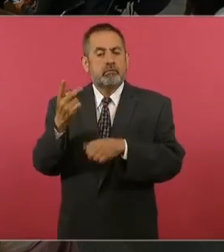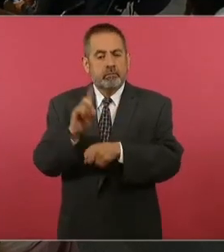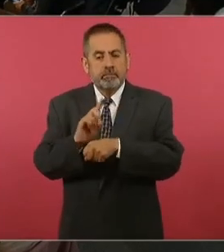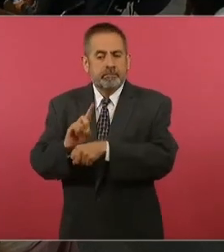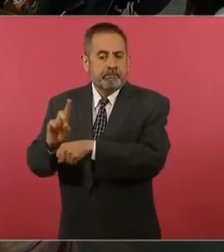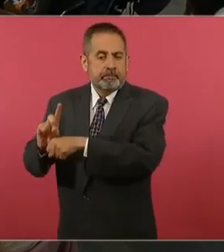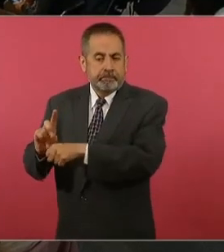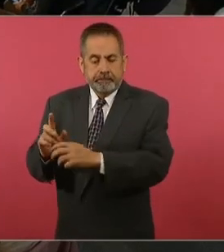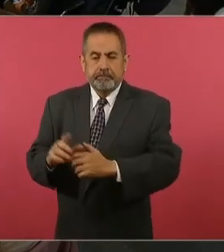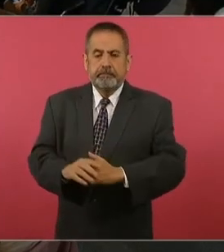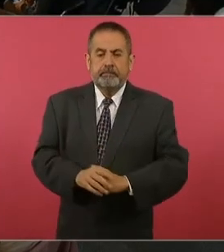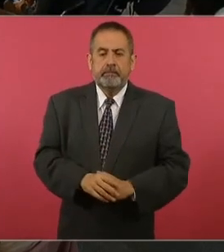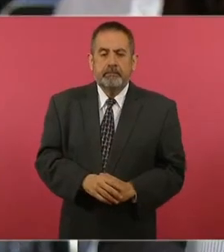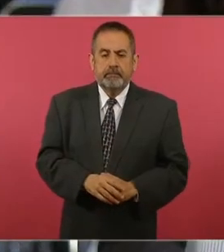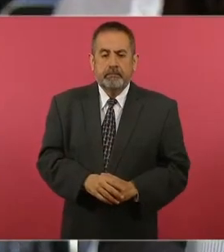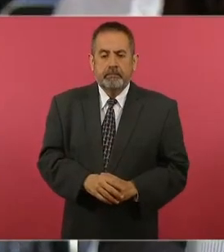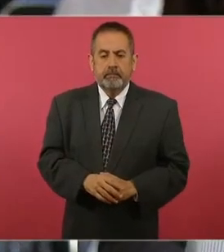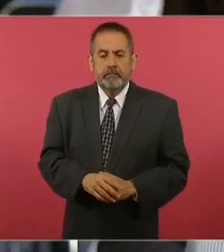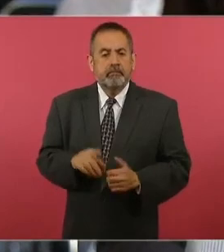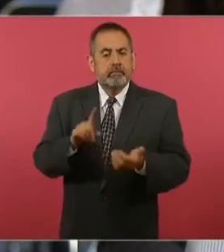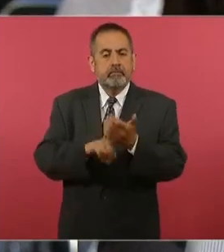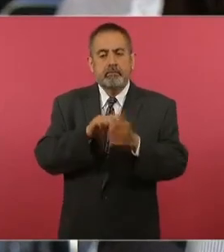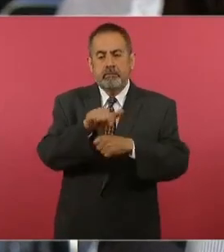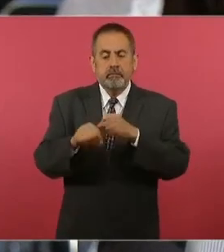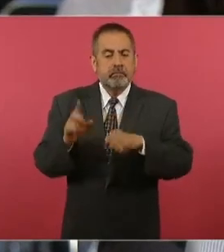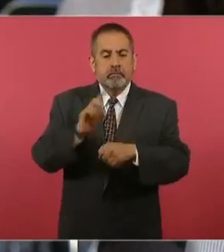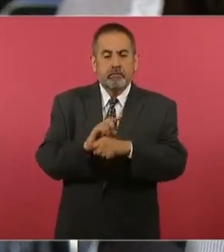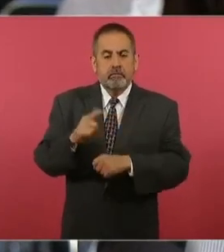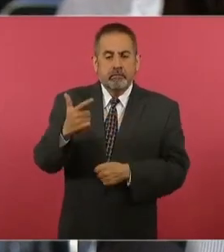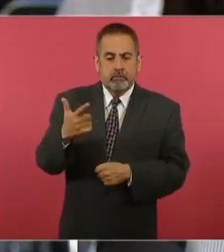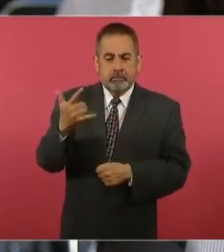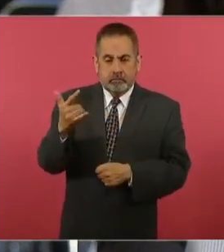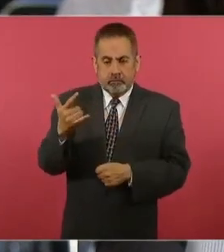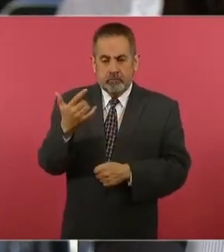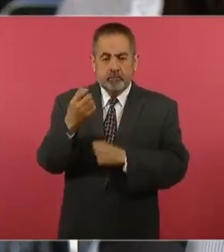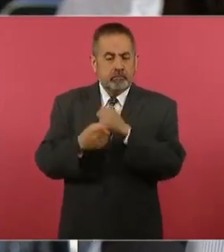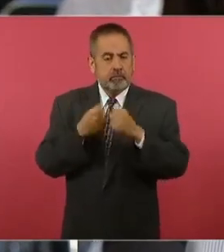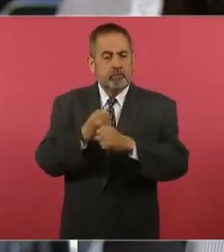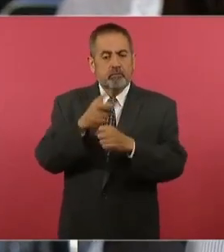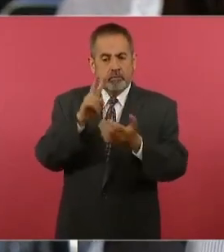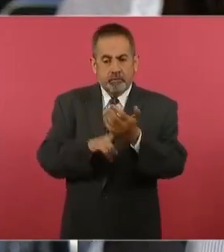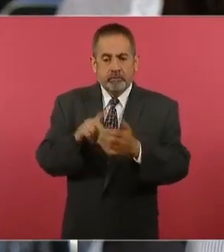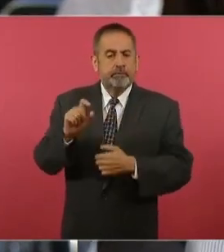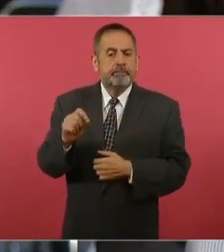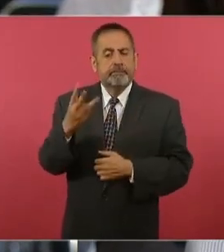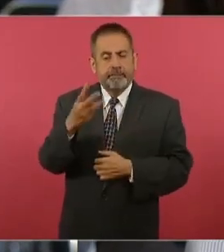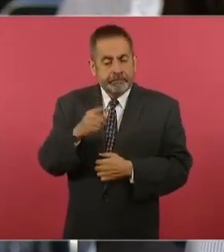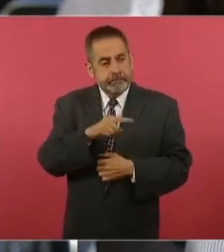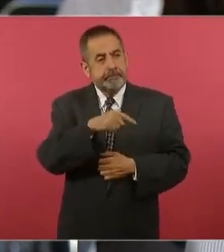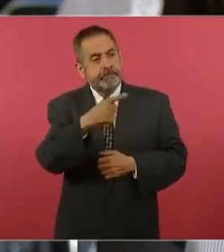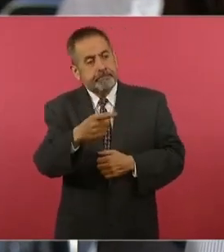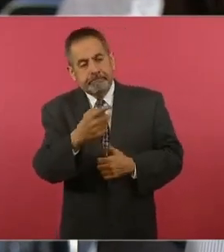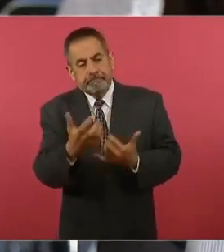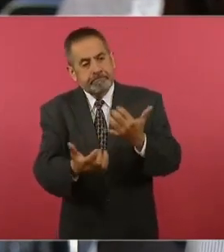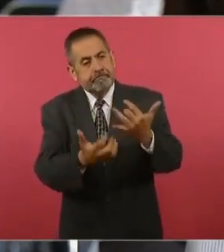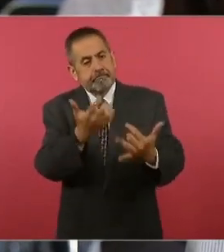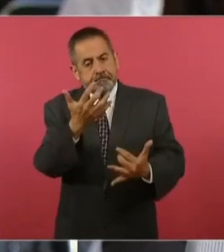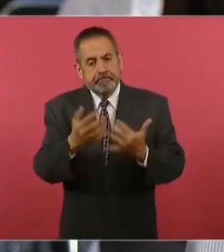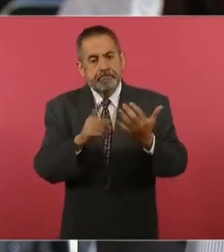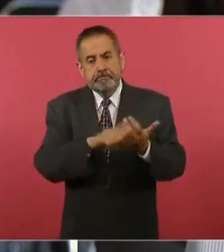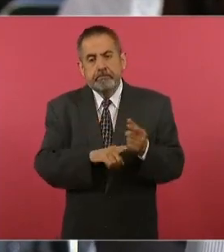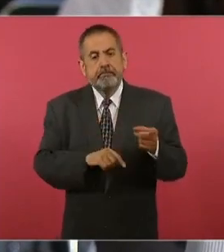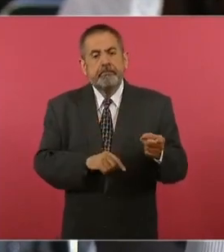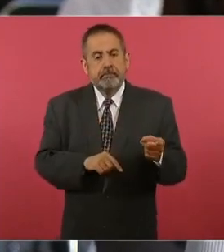día. El 7 de julio de 2023, un incendio en la